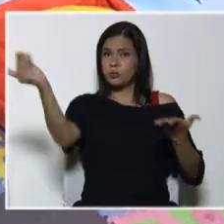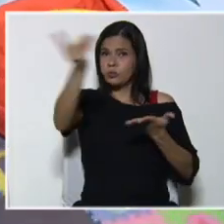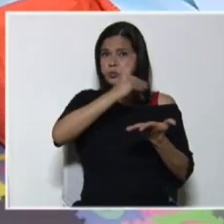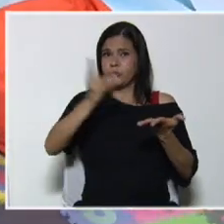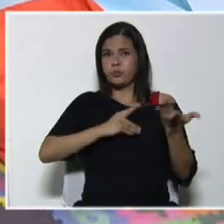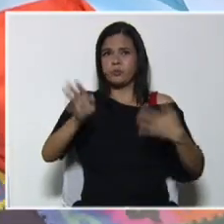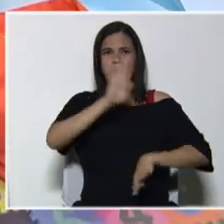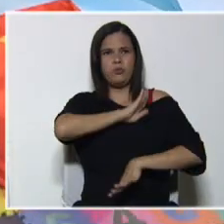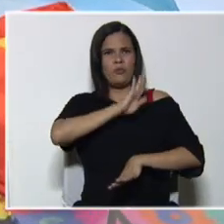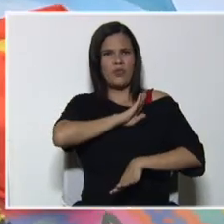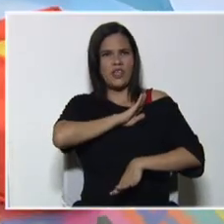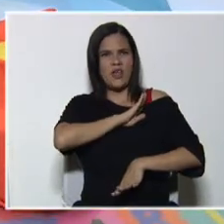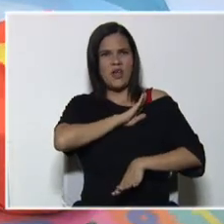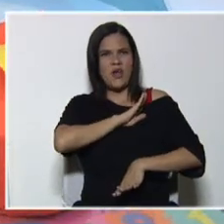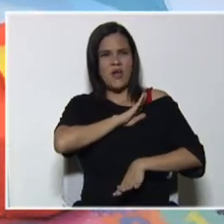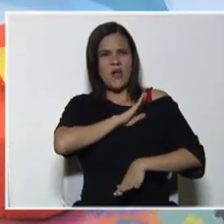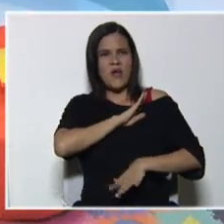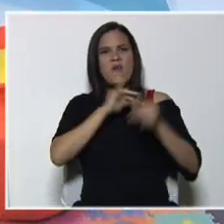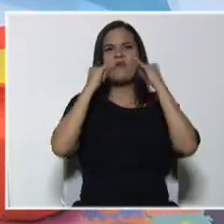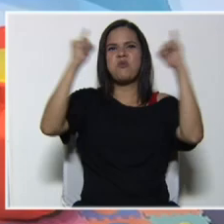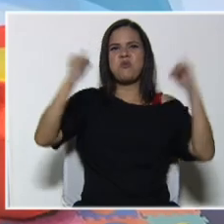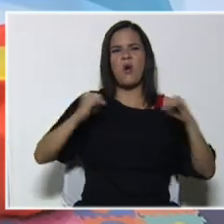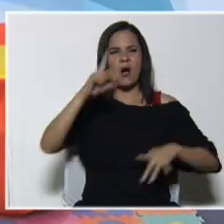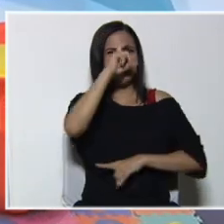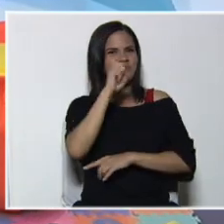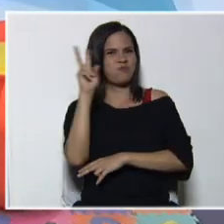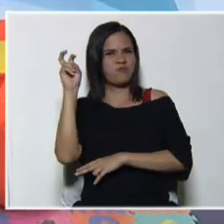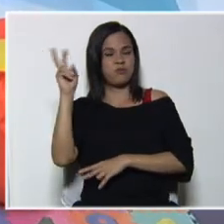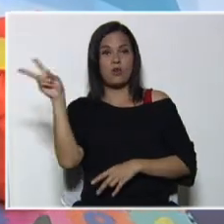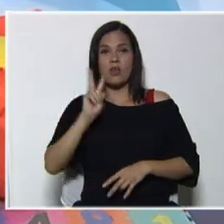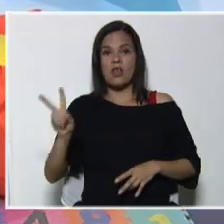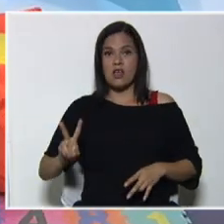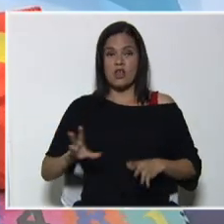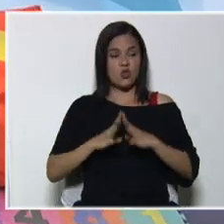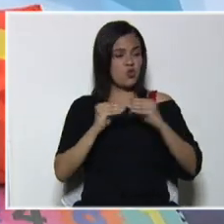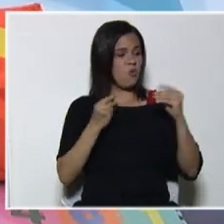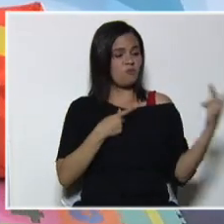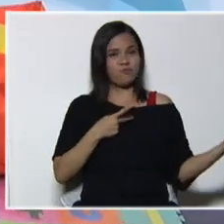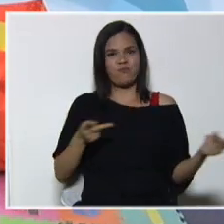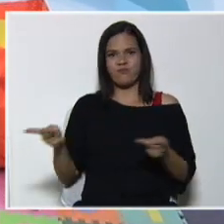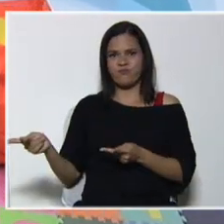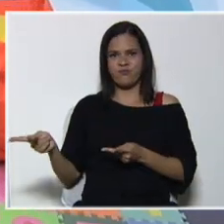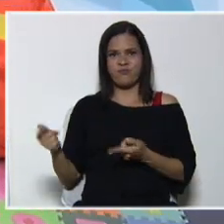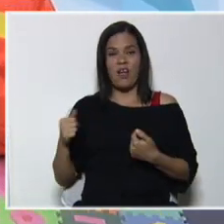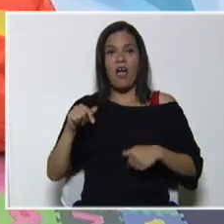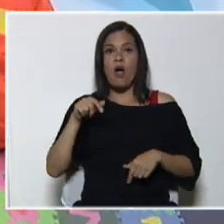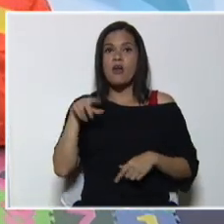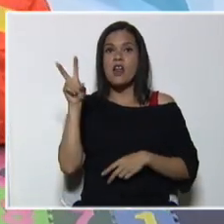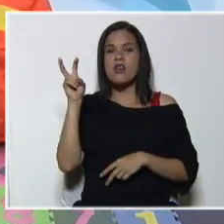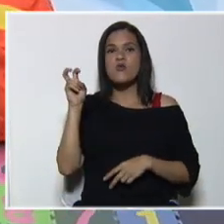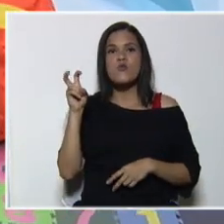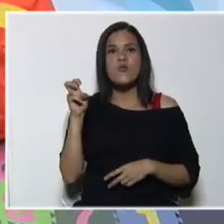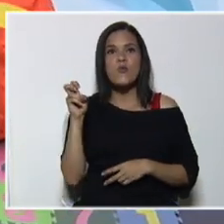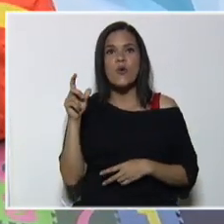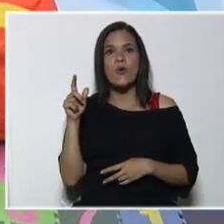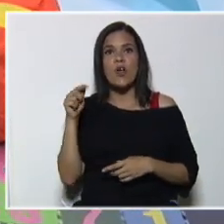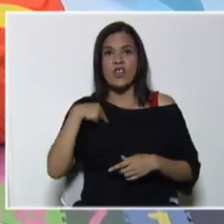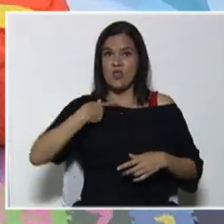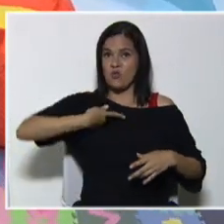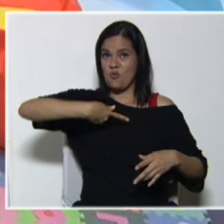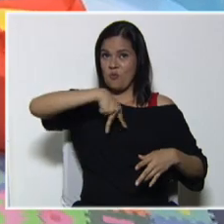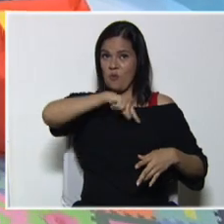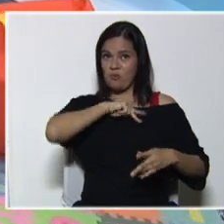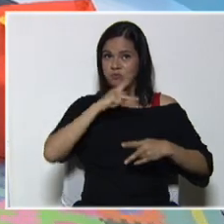¡Dibújame! ¡Feliz Año Nuevo, Venezuela! Sean todas y todos bienvenidos a una nueva edición de